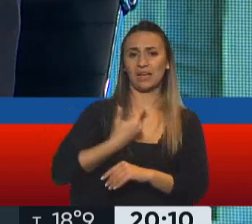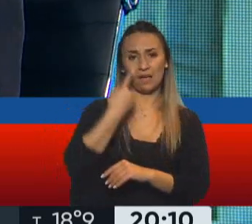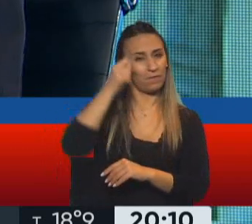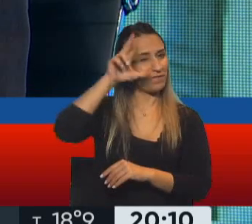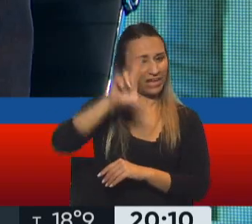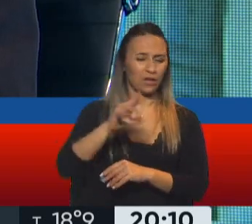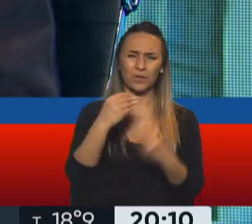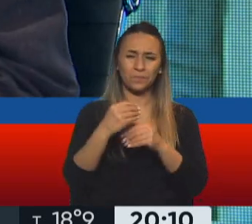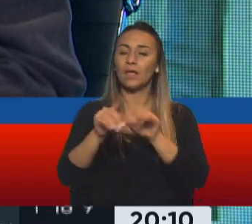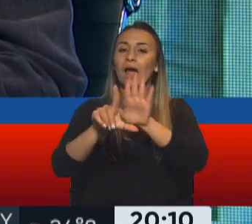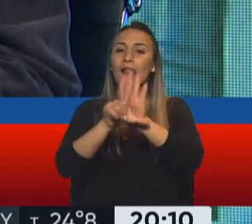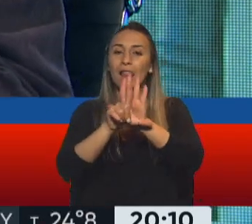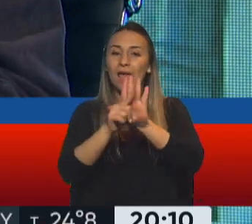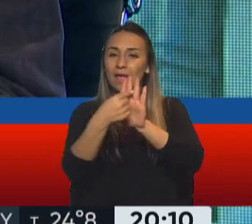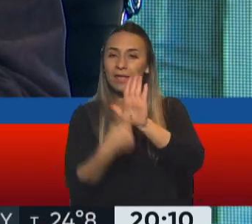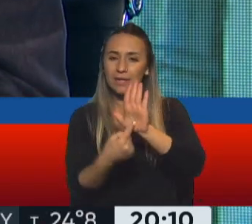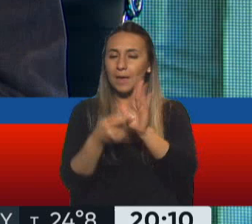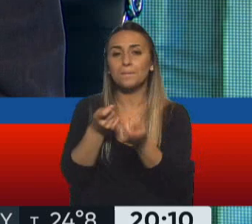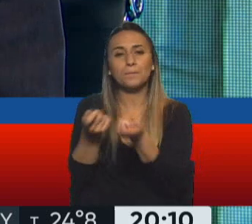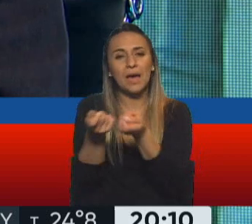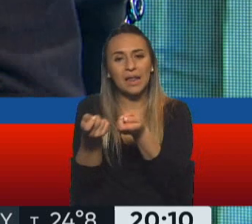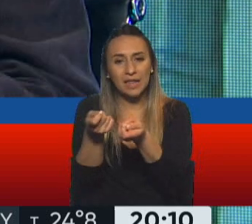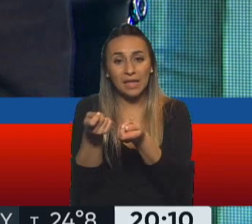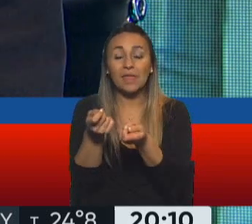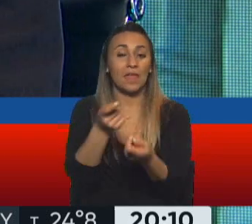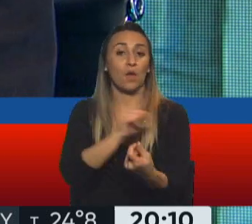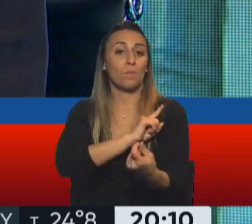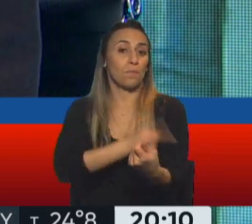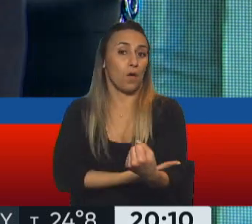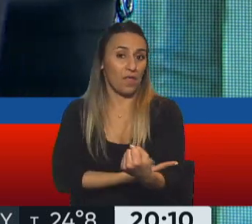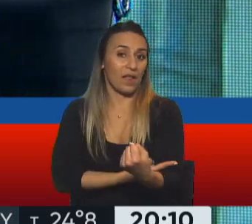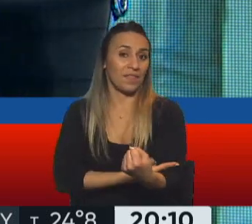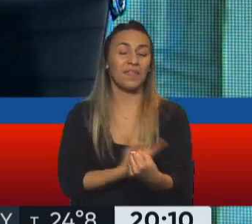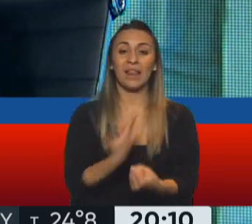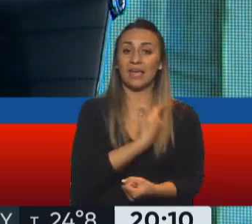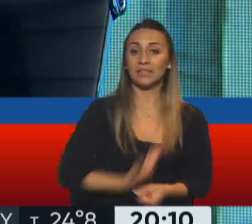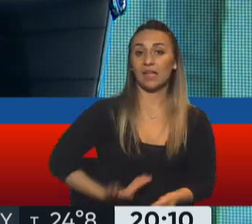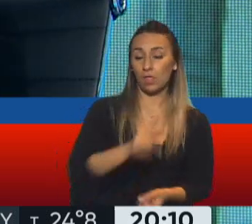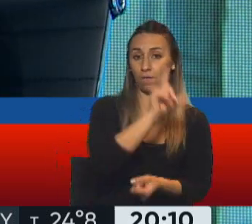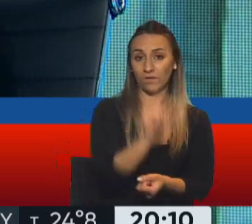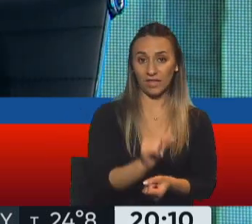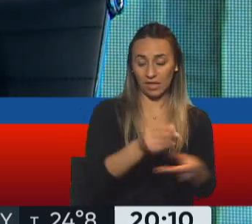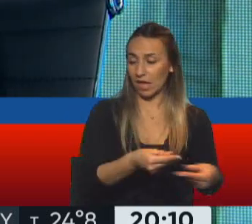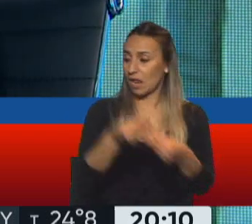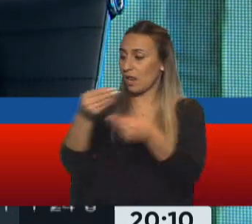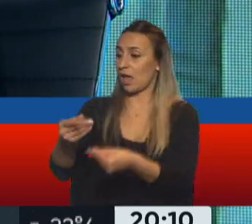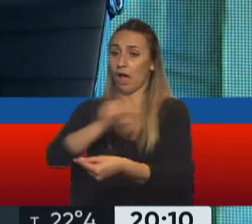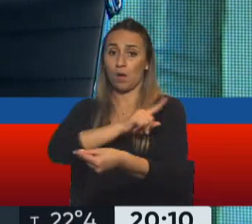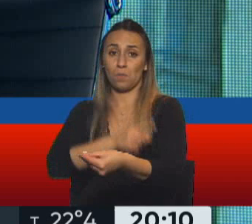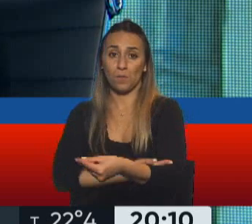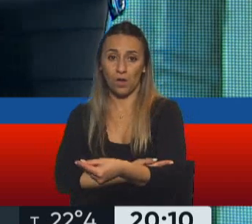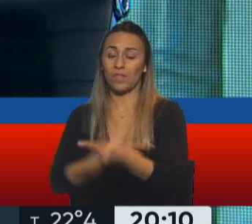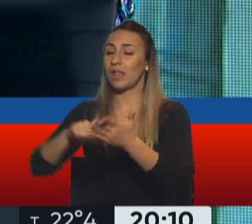leyes que más o menos regulaban la transferencia de capacidades del viejo Estado federal a la flamante Ciudad Autónoma de Buenos Aires en